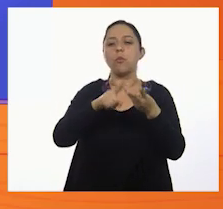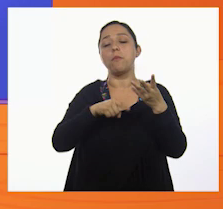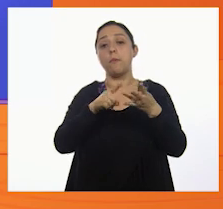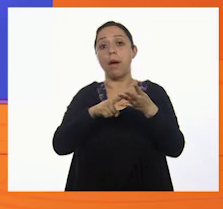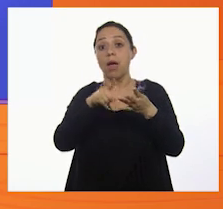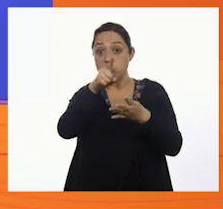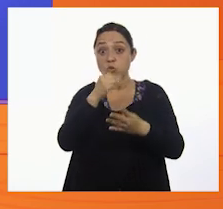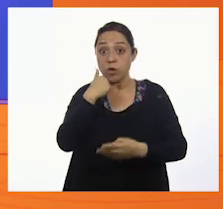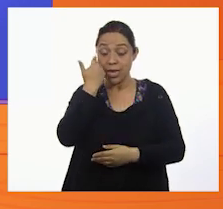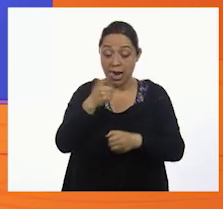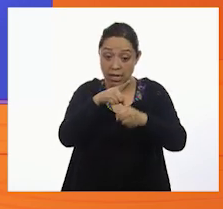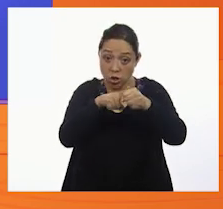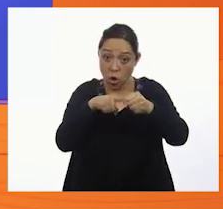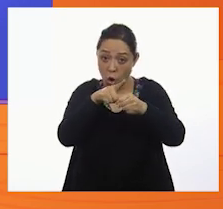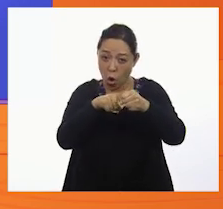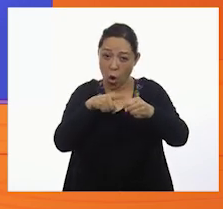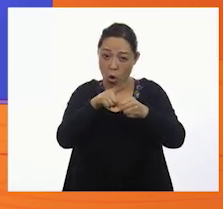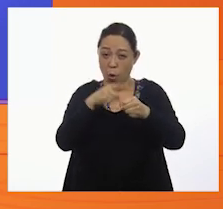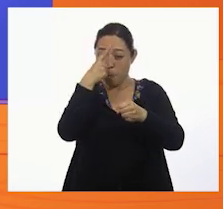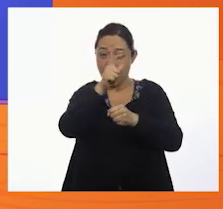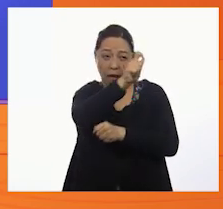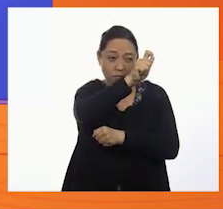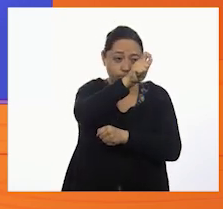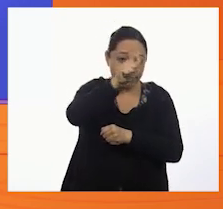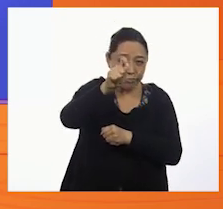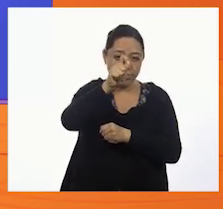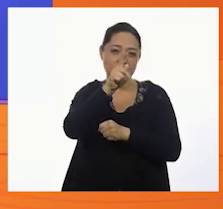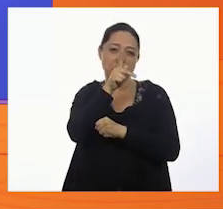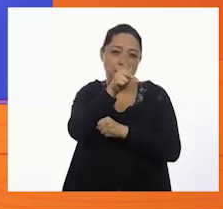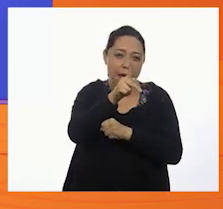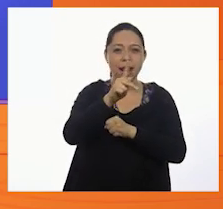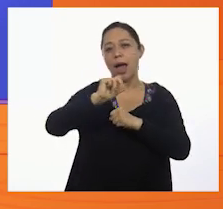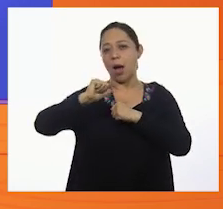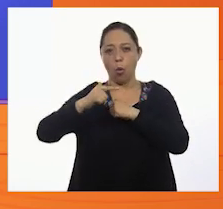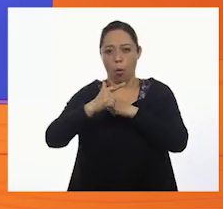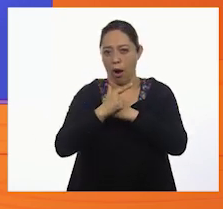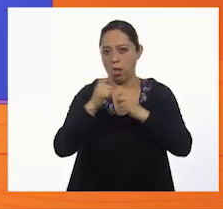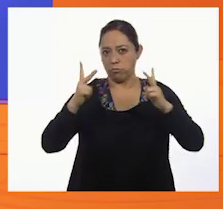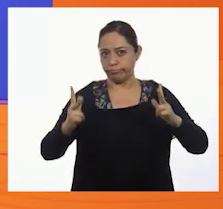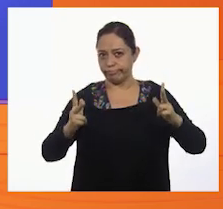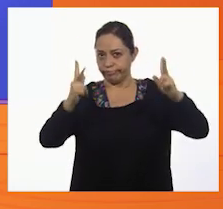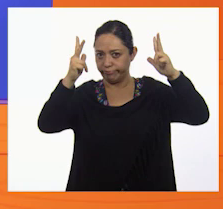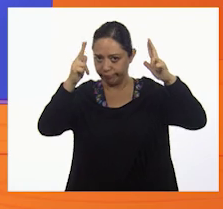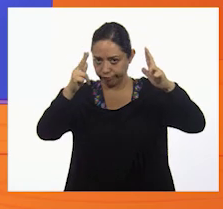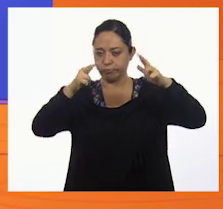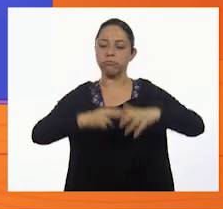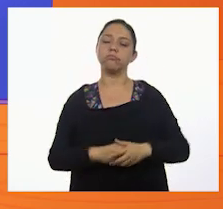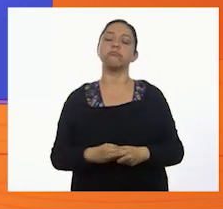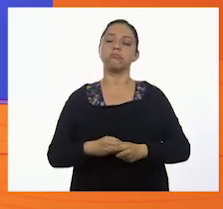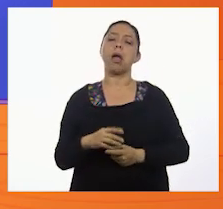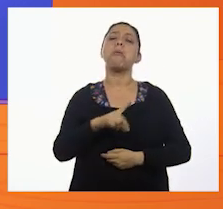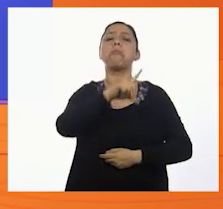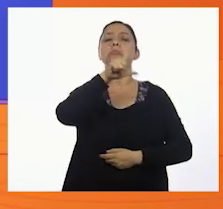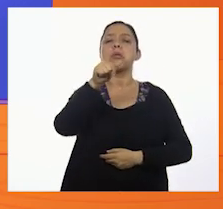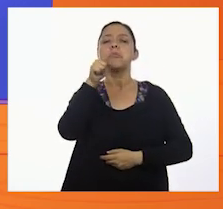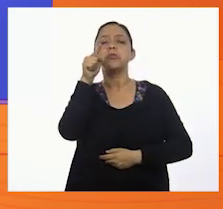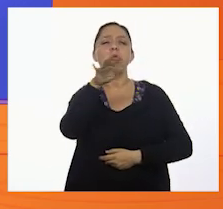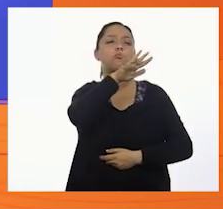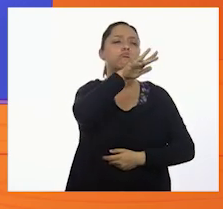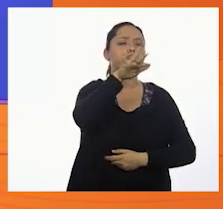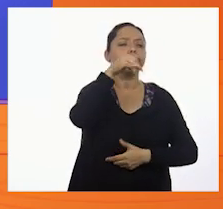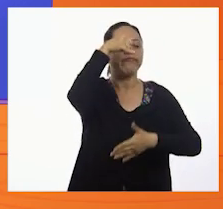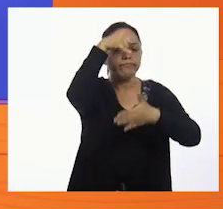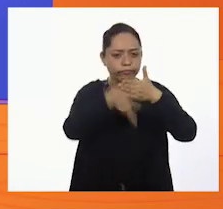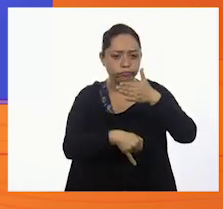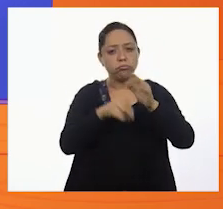especial para resaltar alguna idea o alguna palabra clave que tú encuentres. Y posteriormente pues la revisas a fondo o en tu mismo libro